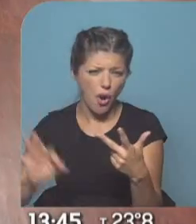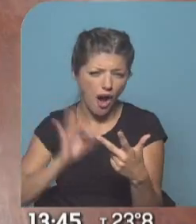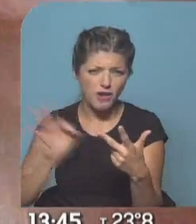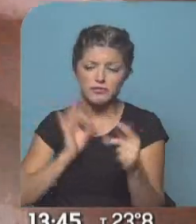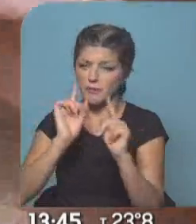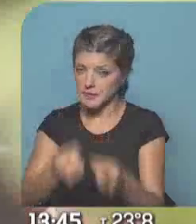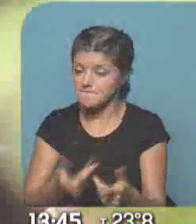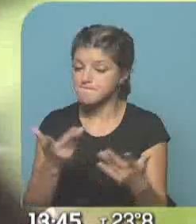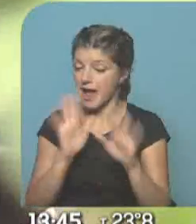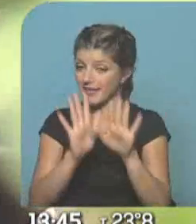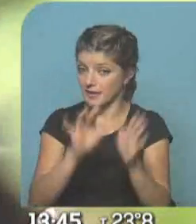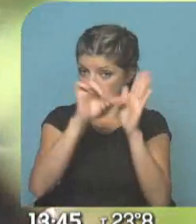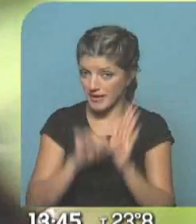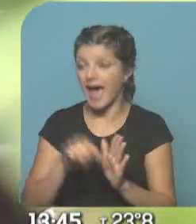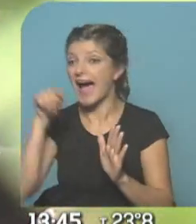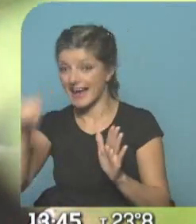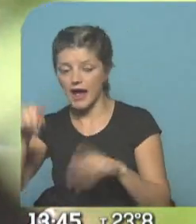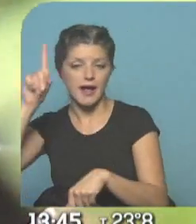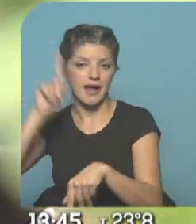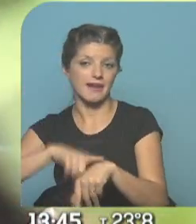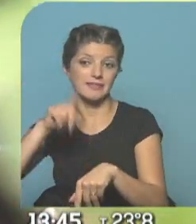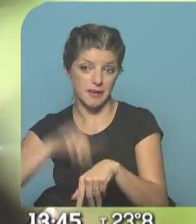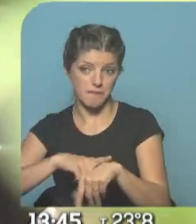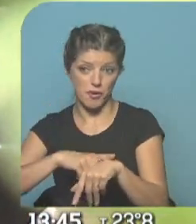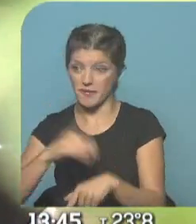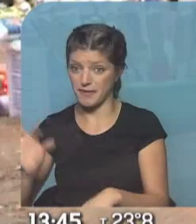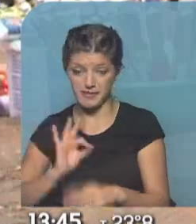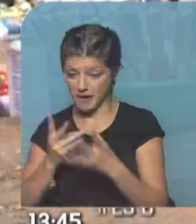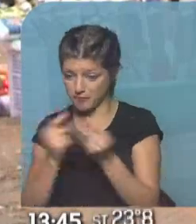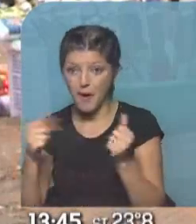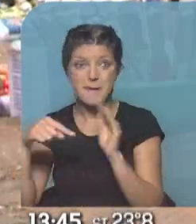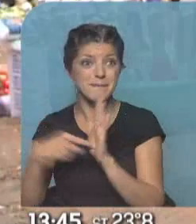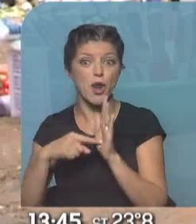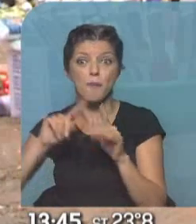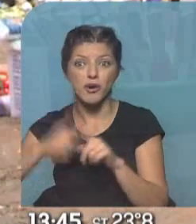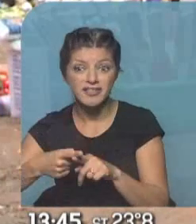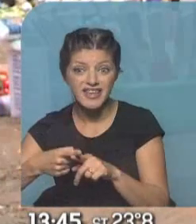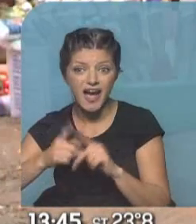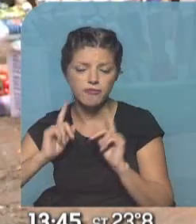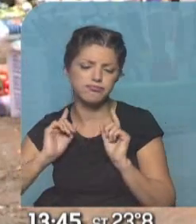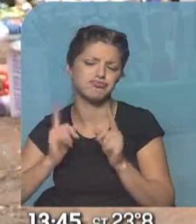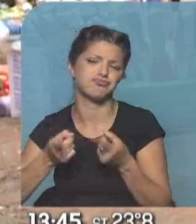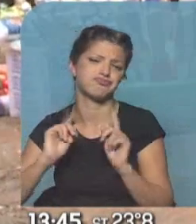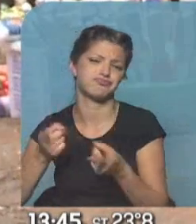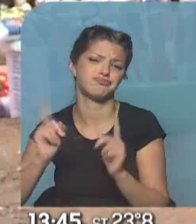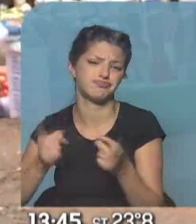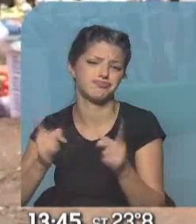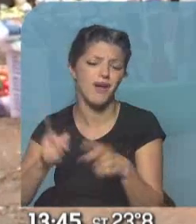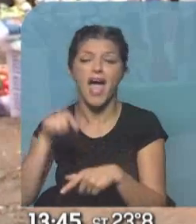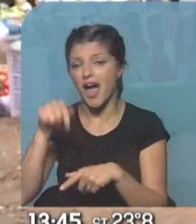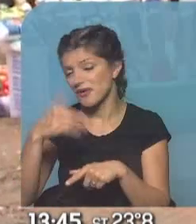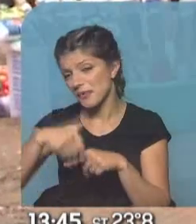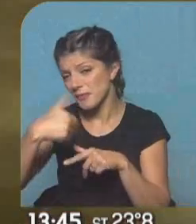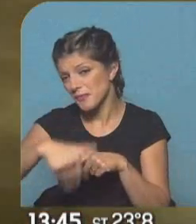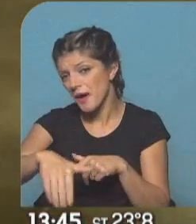En Angola se terminó el tiempo biológico, pero no se terminó el tiempo político, porque evidentemente lo que viene ahora es más o menos